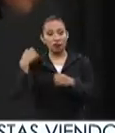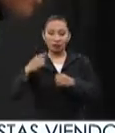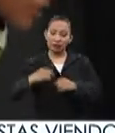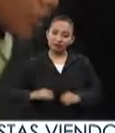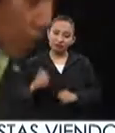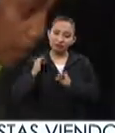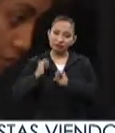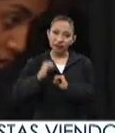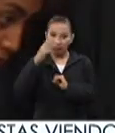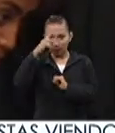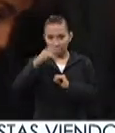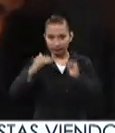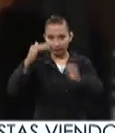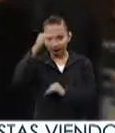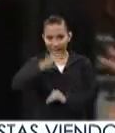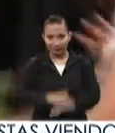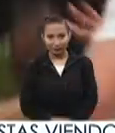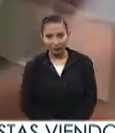nombre de México a la cima.